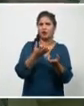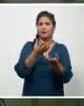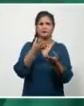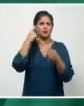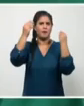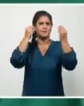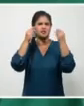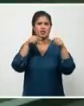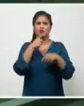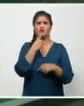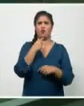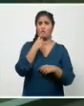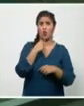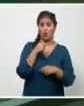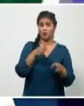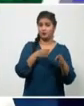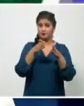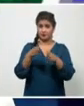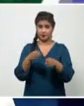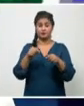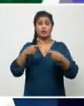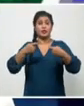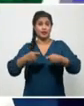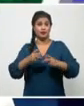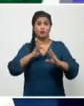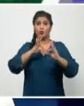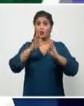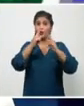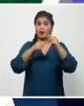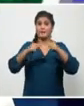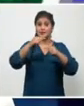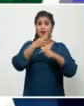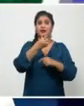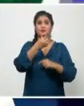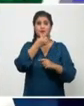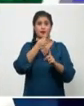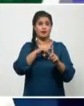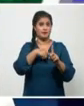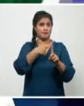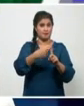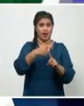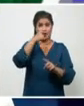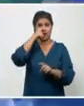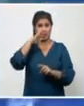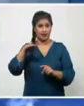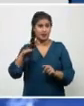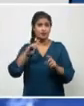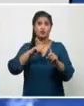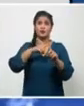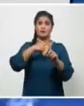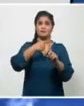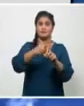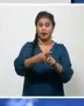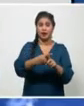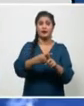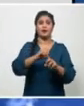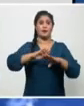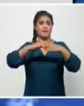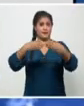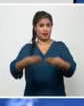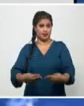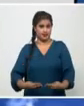cuidado con niños y las embarazadas con más de 100 contagios en el país. Al analizar el comportamiento de la enfermedad,